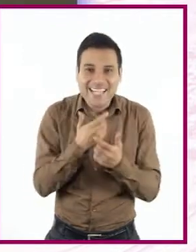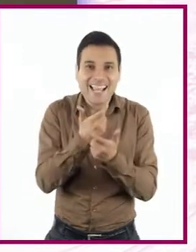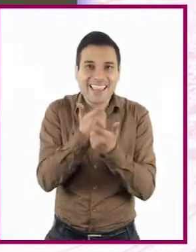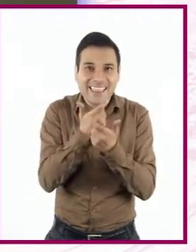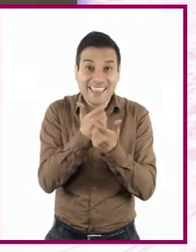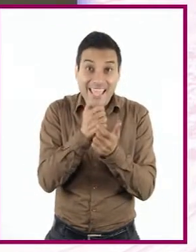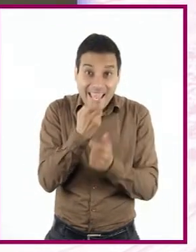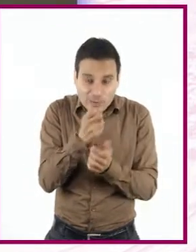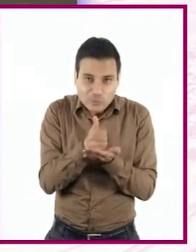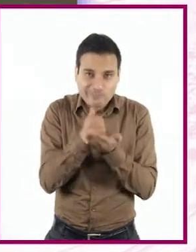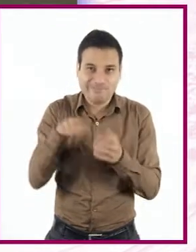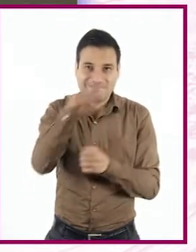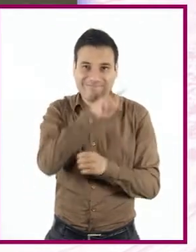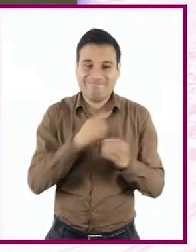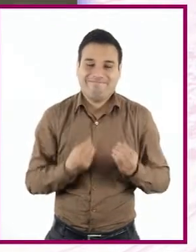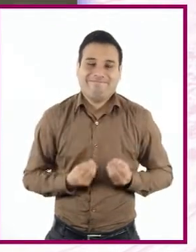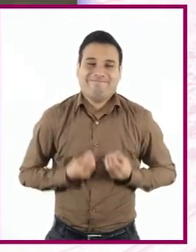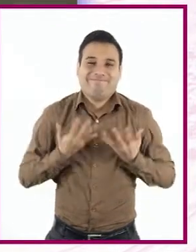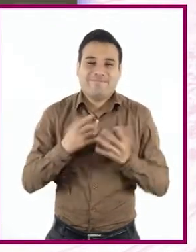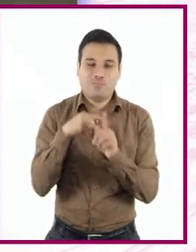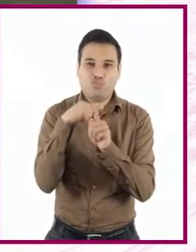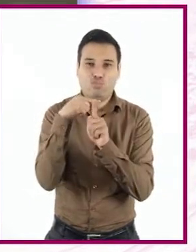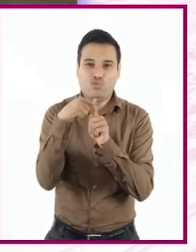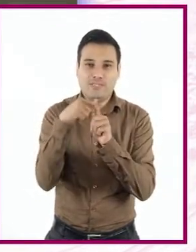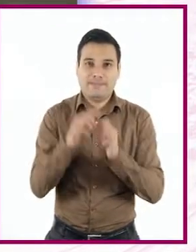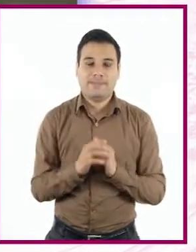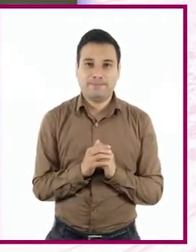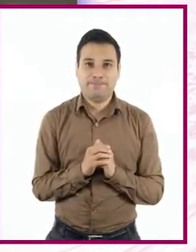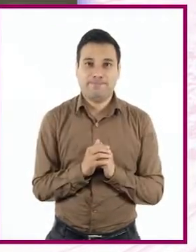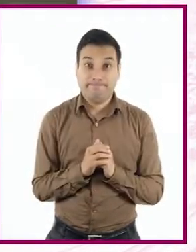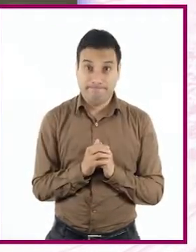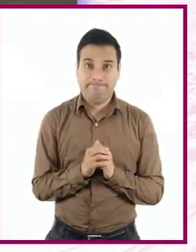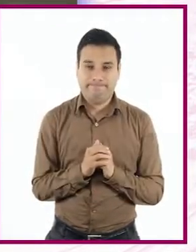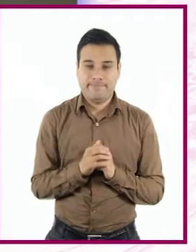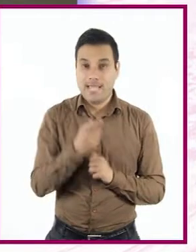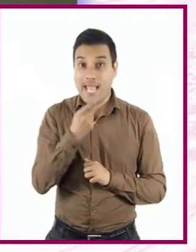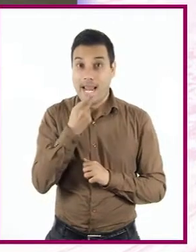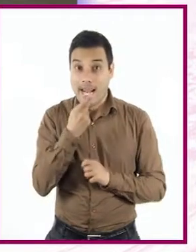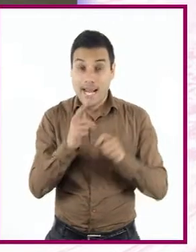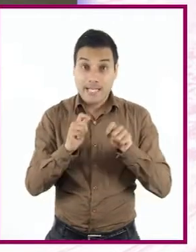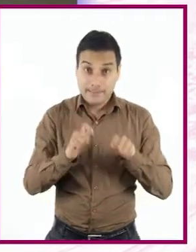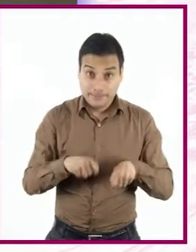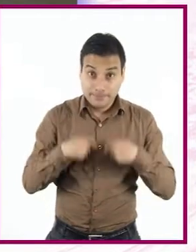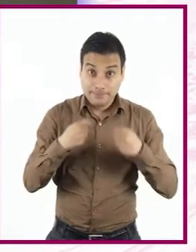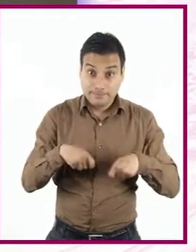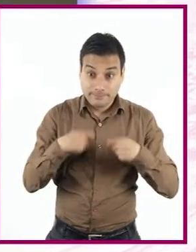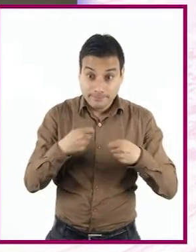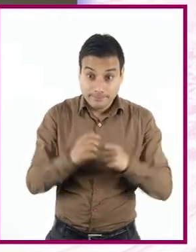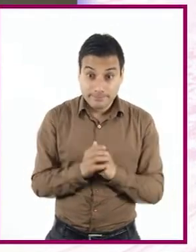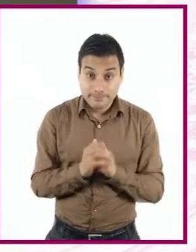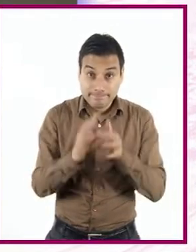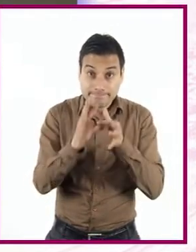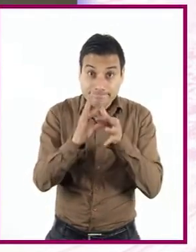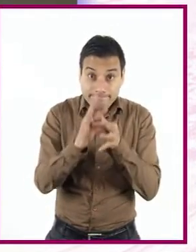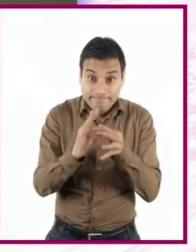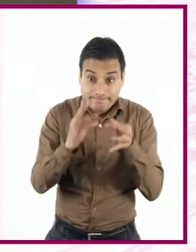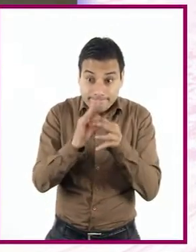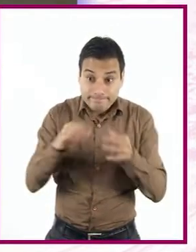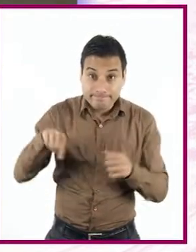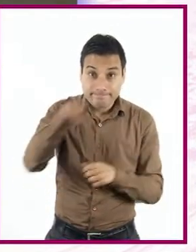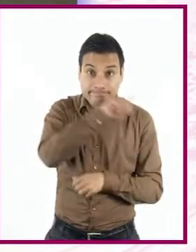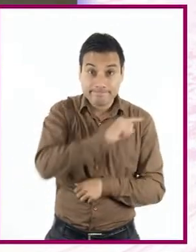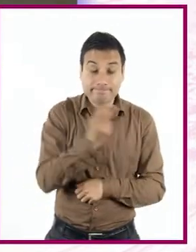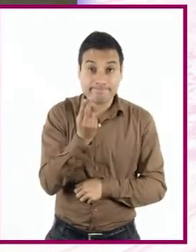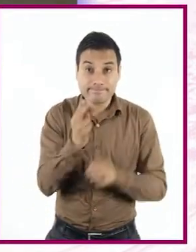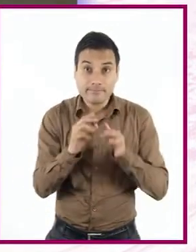energía positiva. La tradición oral nos habla de la importancia de una relación armoniosa